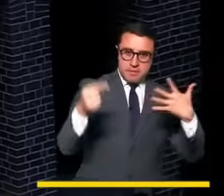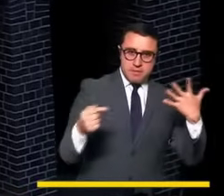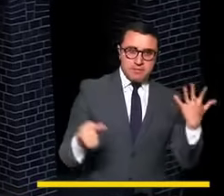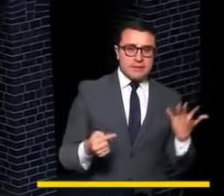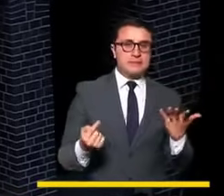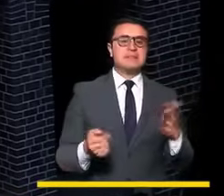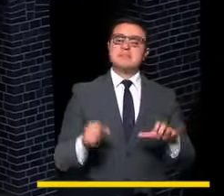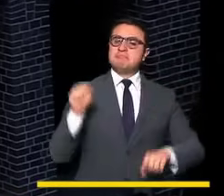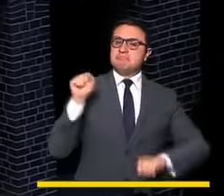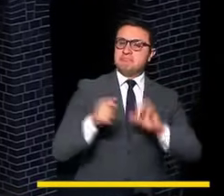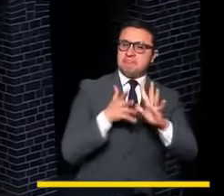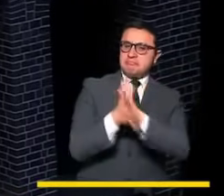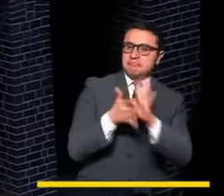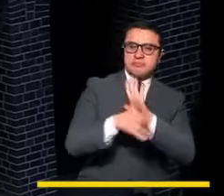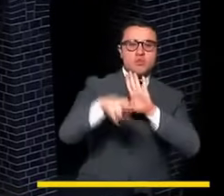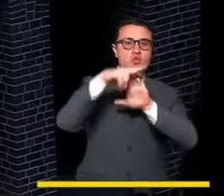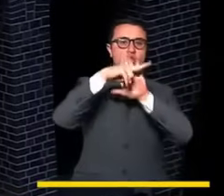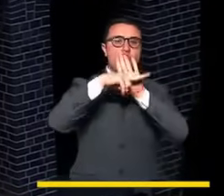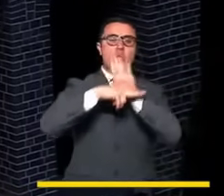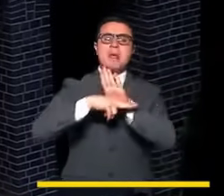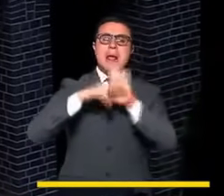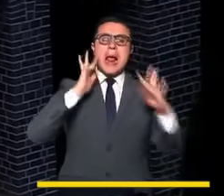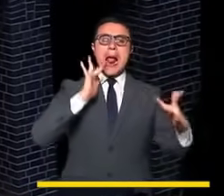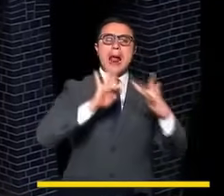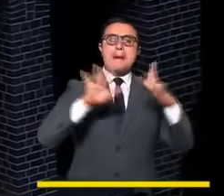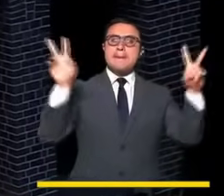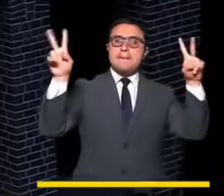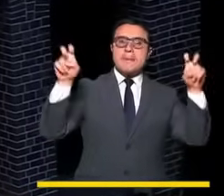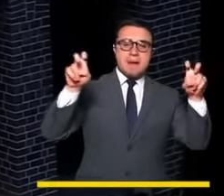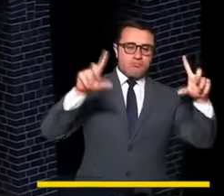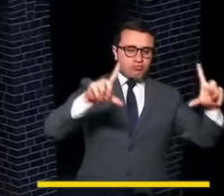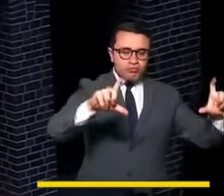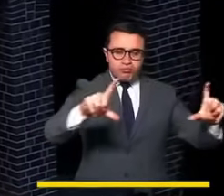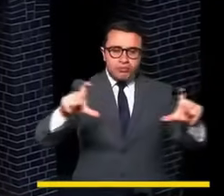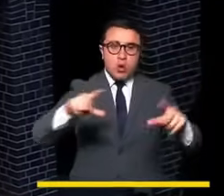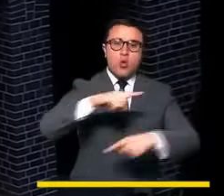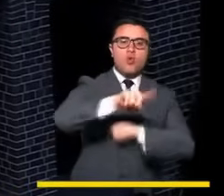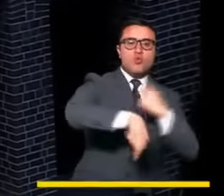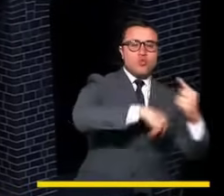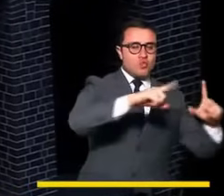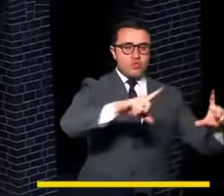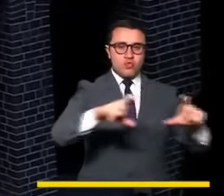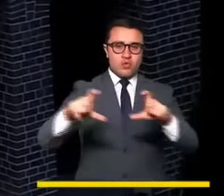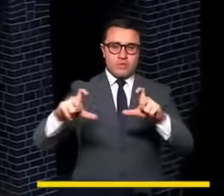llamar la política turística de Colombia. En campaña electoral